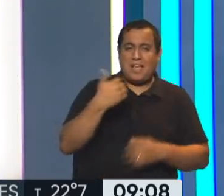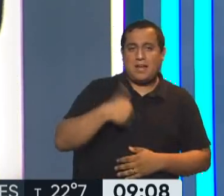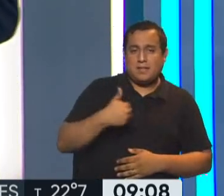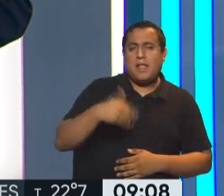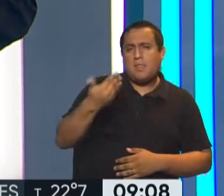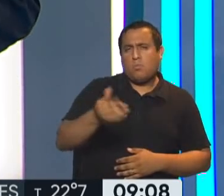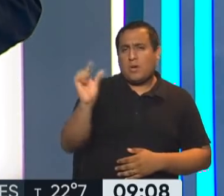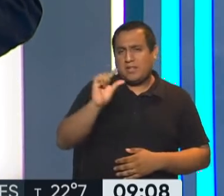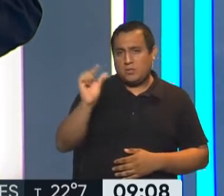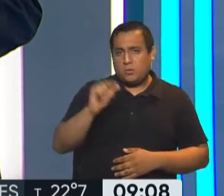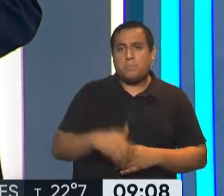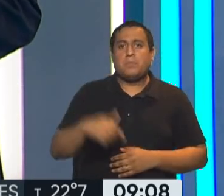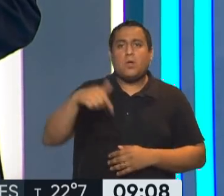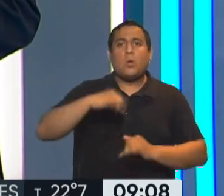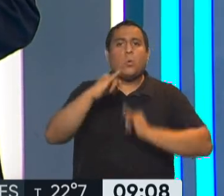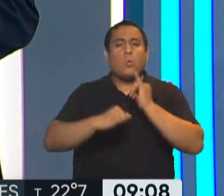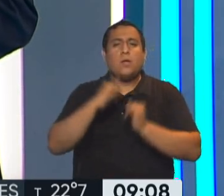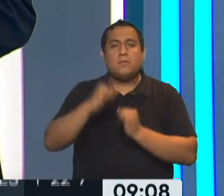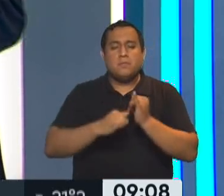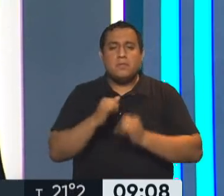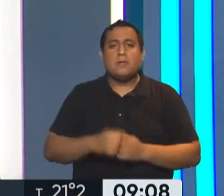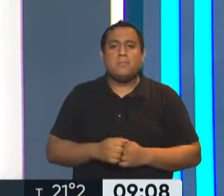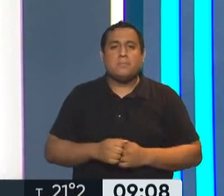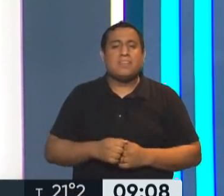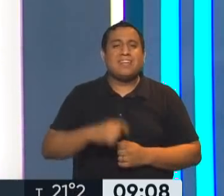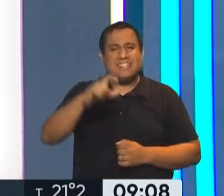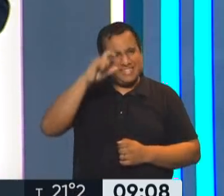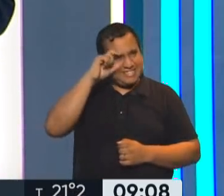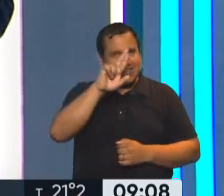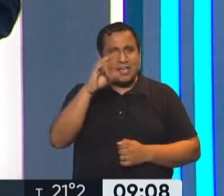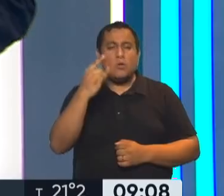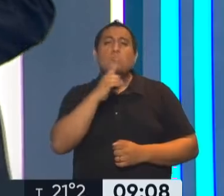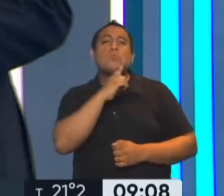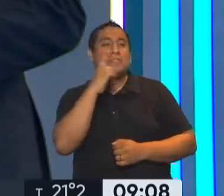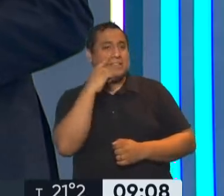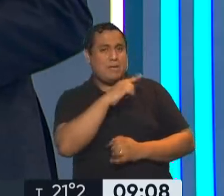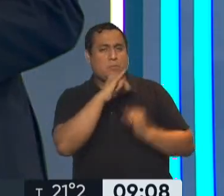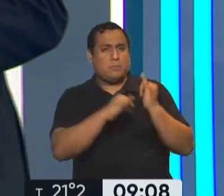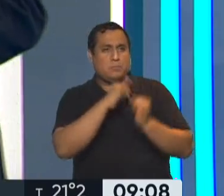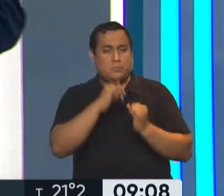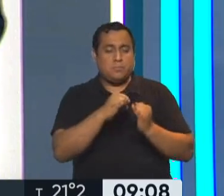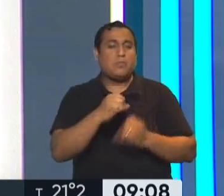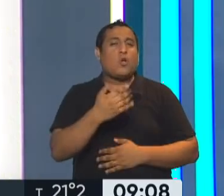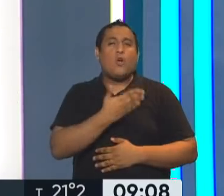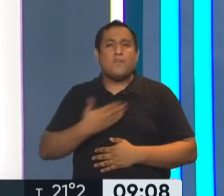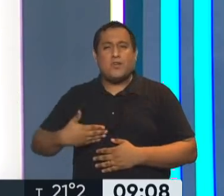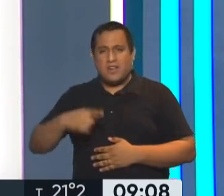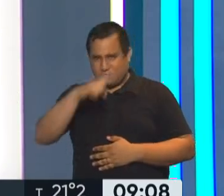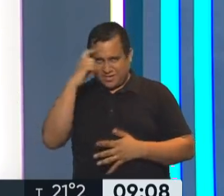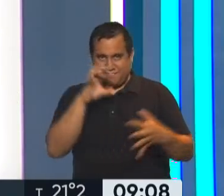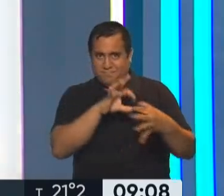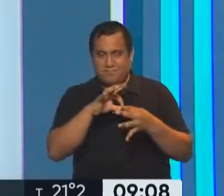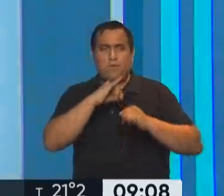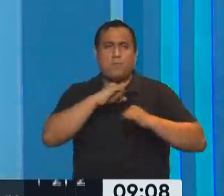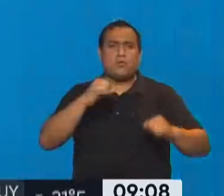ratito nada más. Bien, vamos a compartir la palabra de Gabriel Cerruti. Claro que sí. A ver. Portavoz del Gobierno Nacional. Está preparando en Gobierno, en vivo. Con